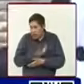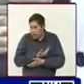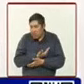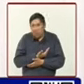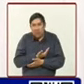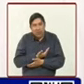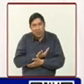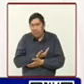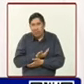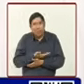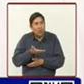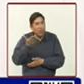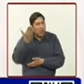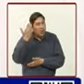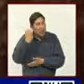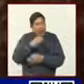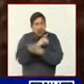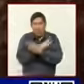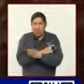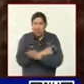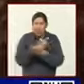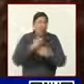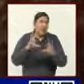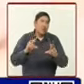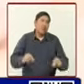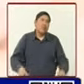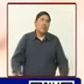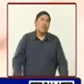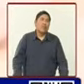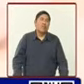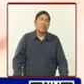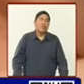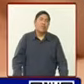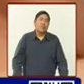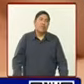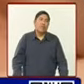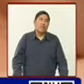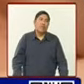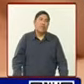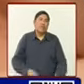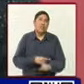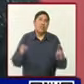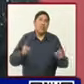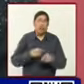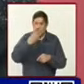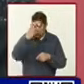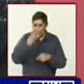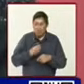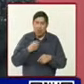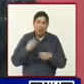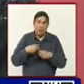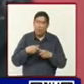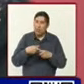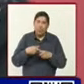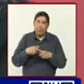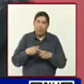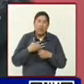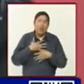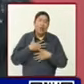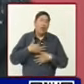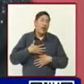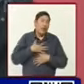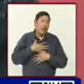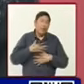como antes descansábamos. Pero pero dormir no te va a costar nada. Es un